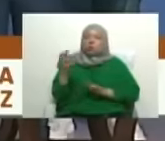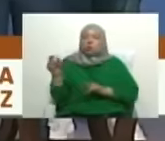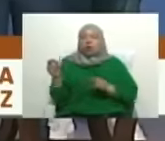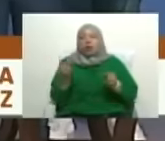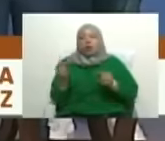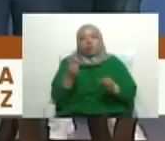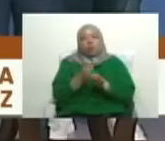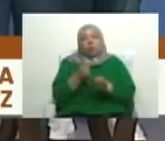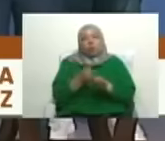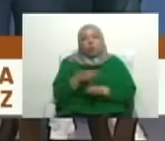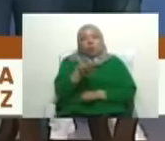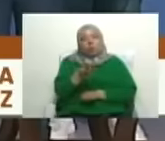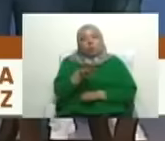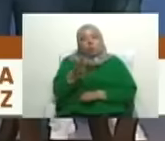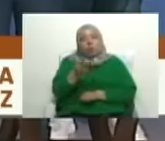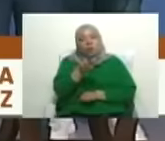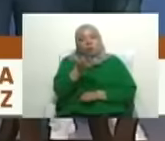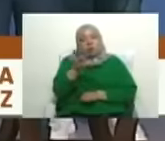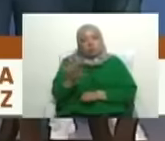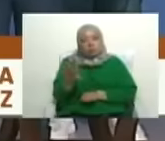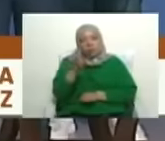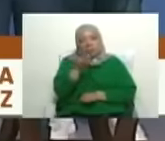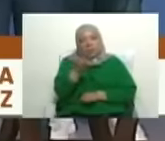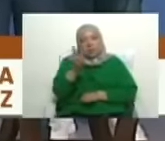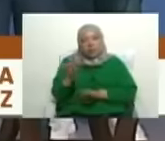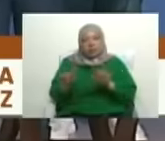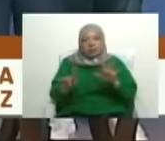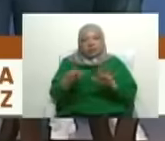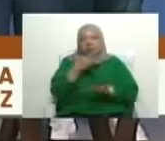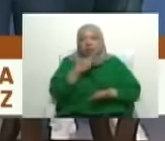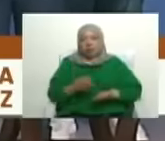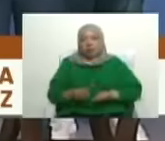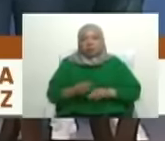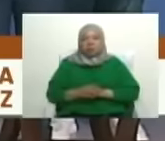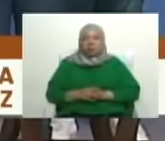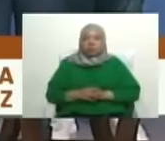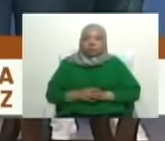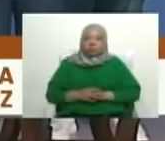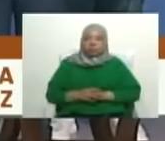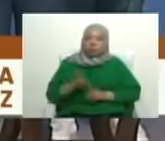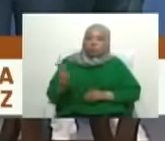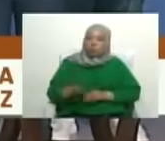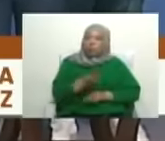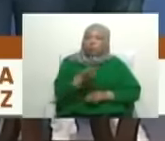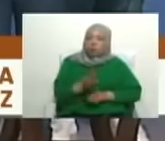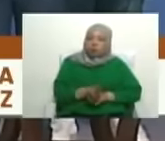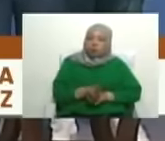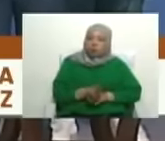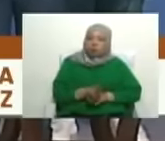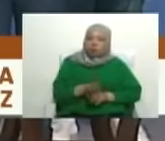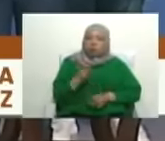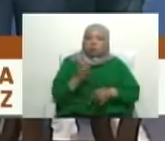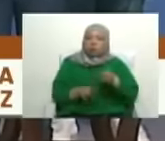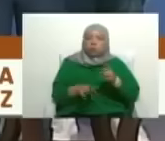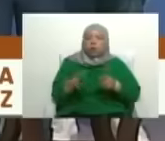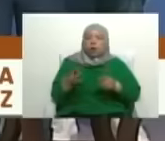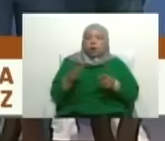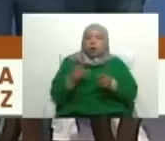23, 24, 25 y 26 de diciembre. Así como utilizaron a la